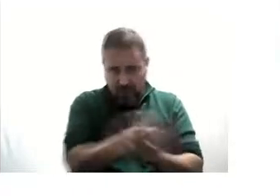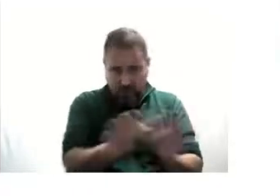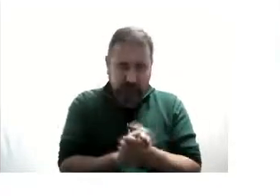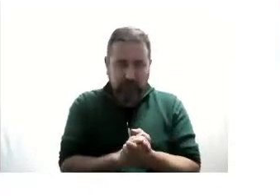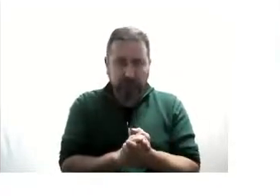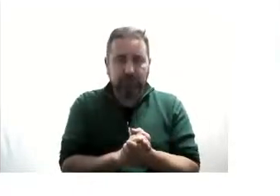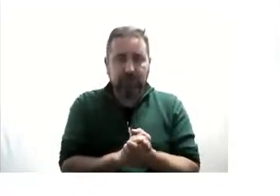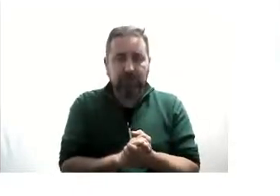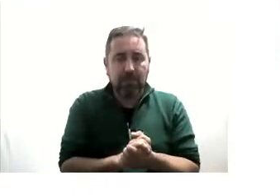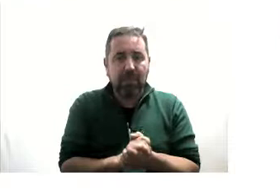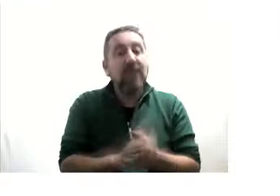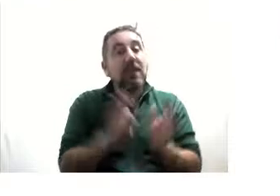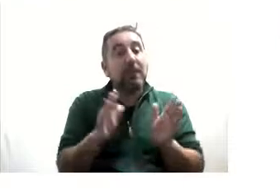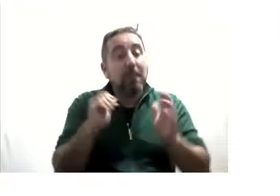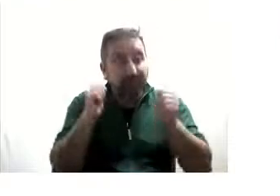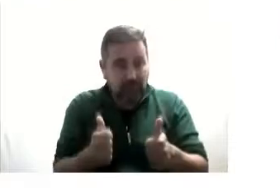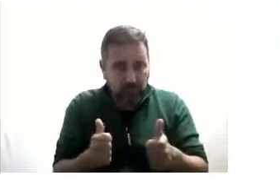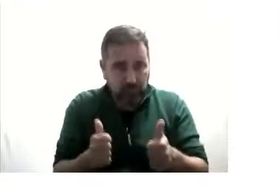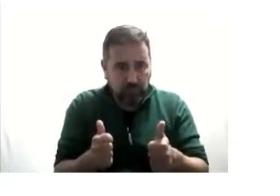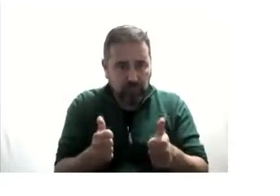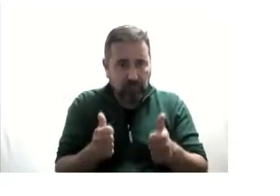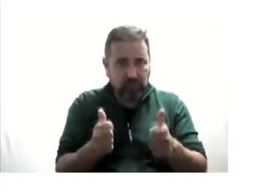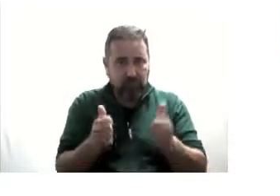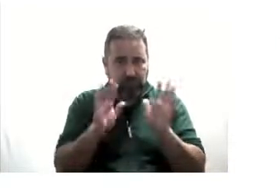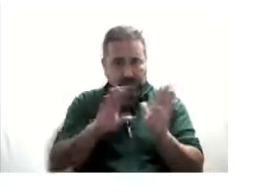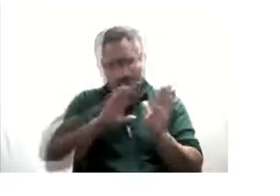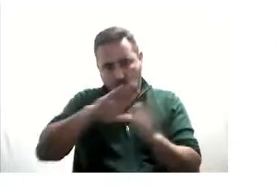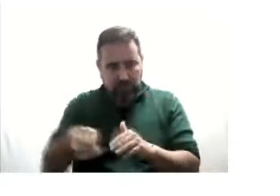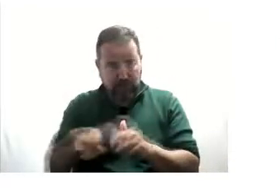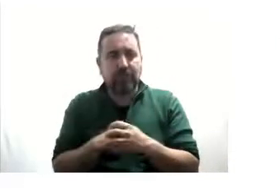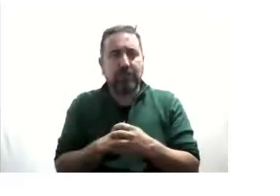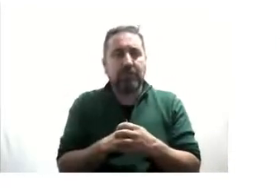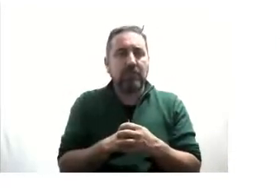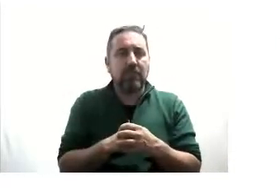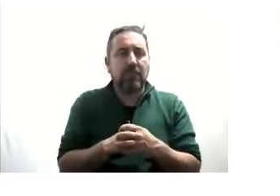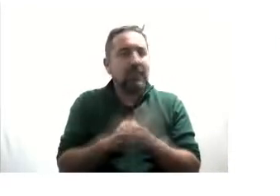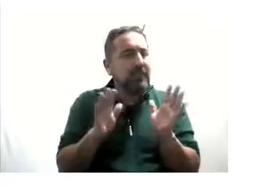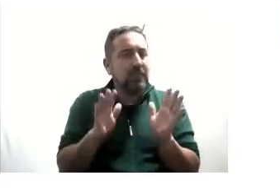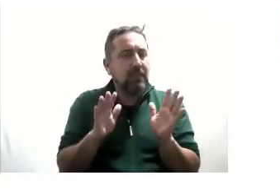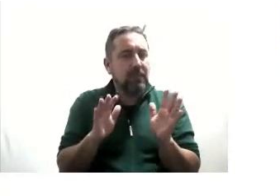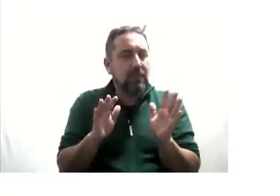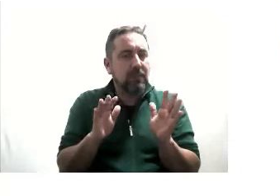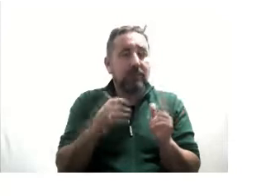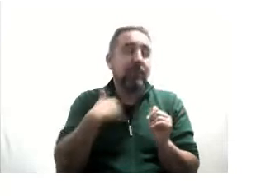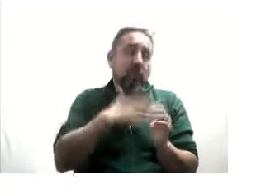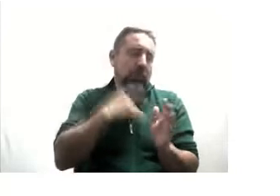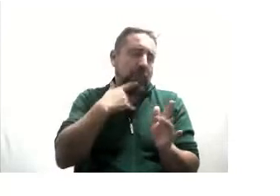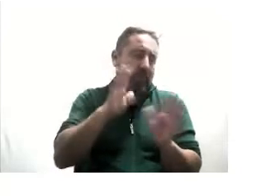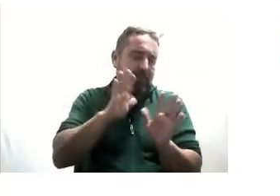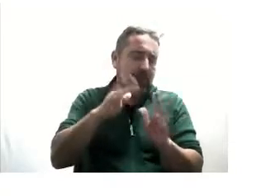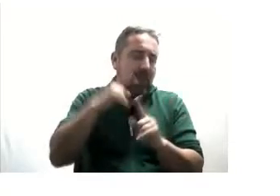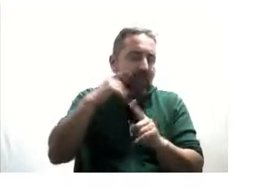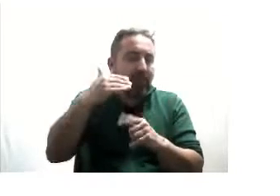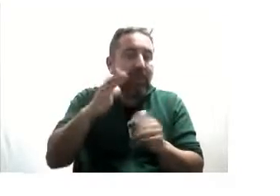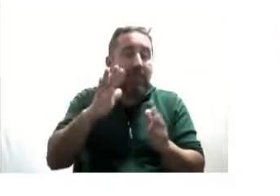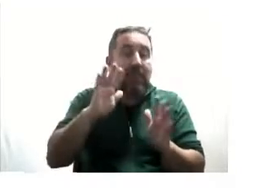vamos, empezando entonces por el final, y por supuesto sin pisar nada de lo que se vaya a decir, como